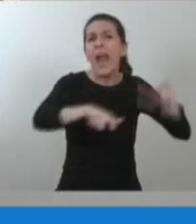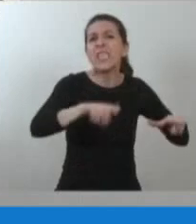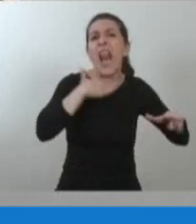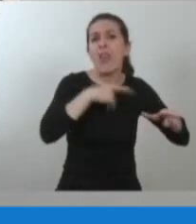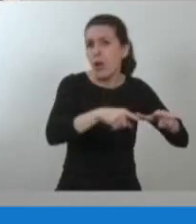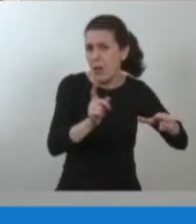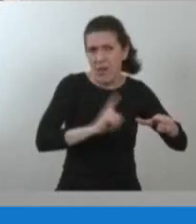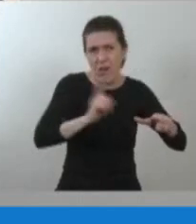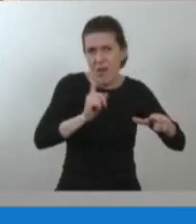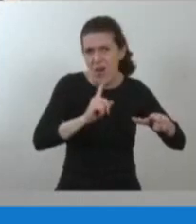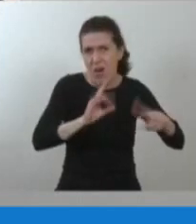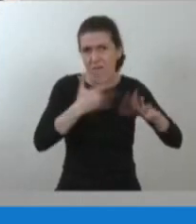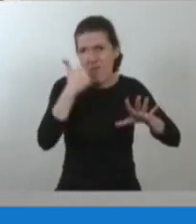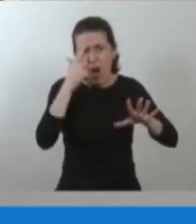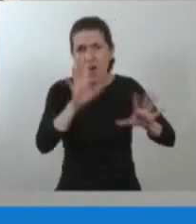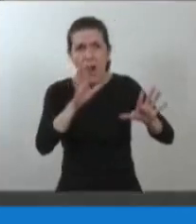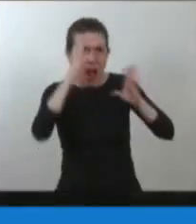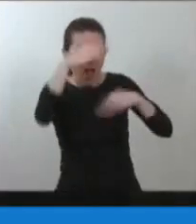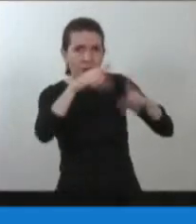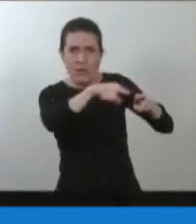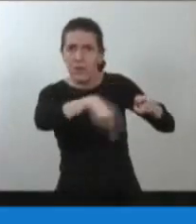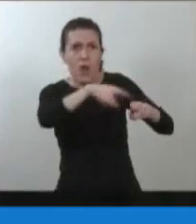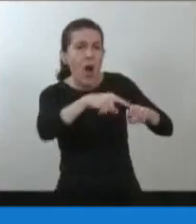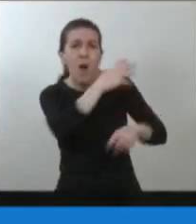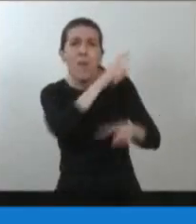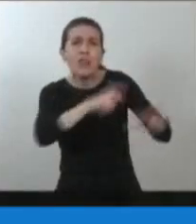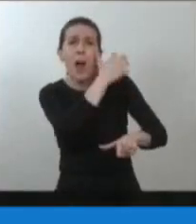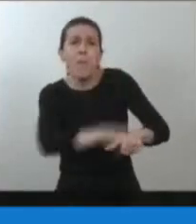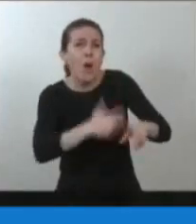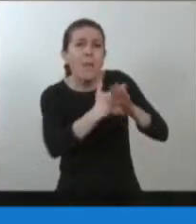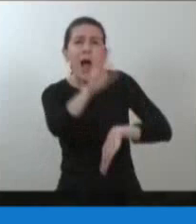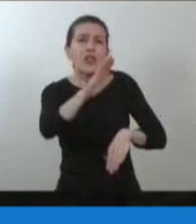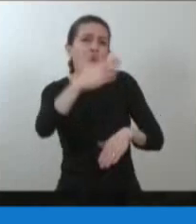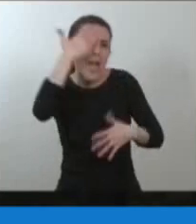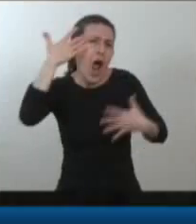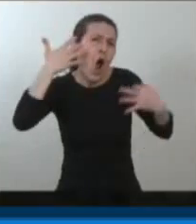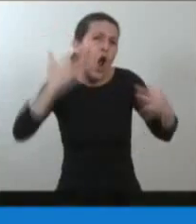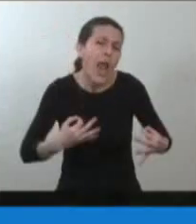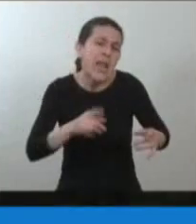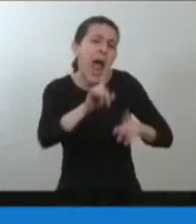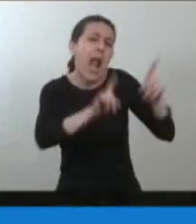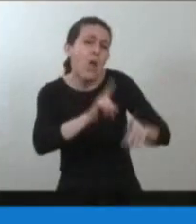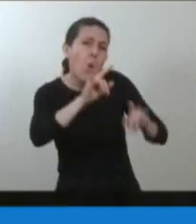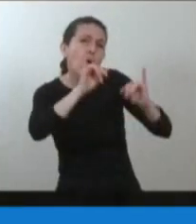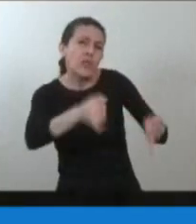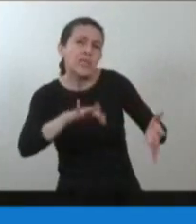la mayor parte de los pobres y gente honesta algunos se dejan llevar por el delito